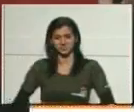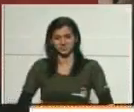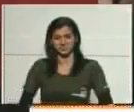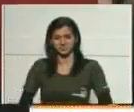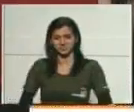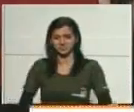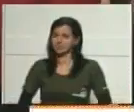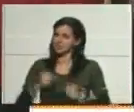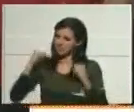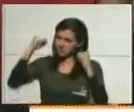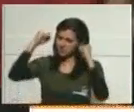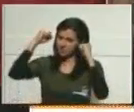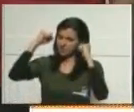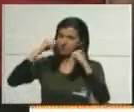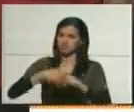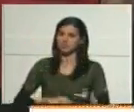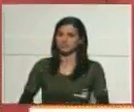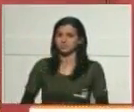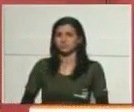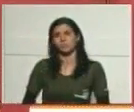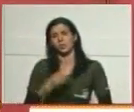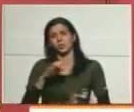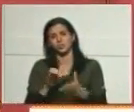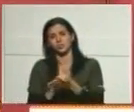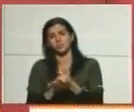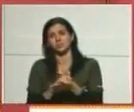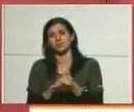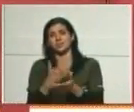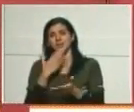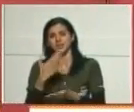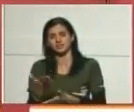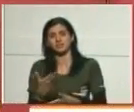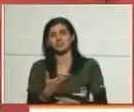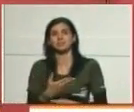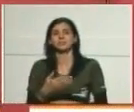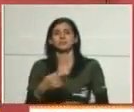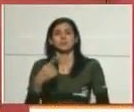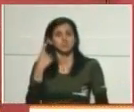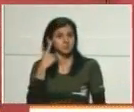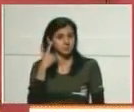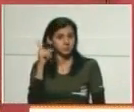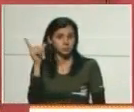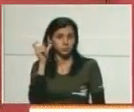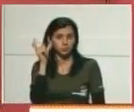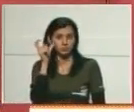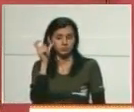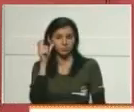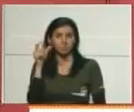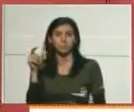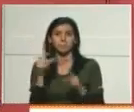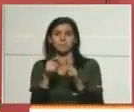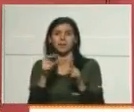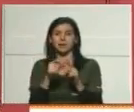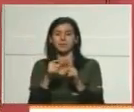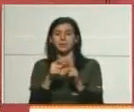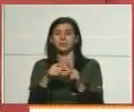¡Que viva! Bueno, compañeros, muchas gracias. Tenemos aquí al presidente Nicolás Maduro en su programa Con el Mazo Dando.